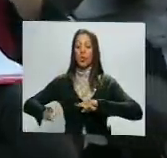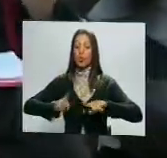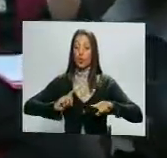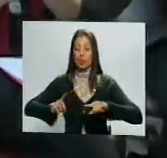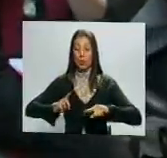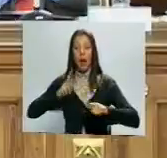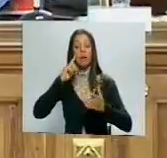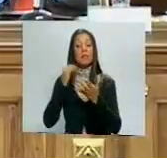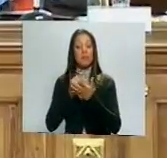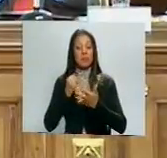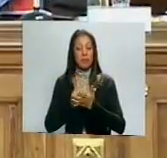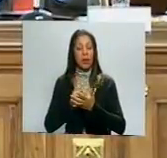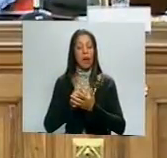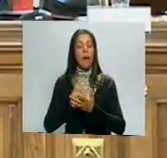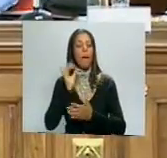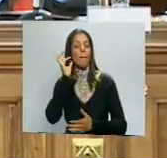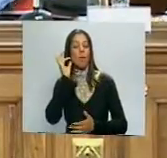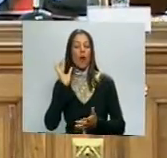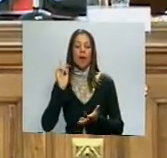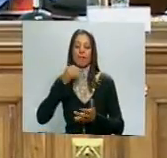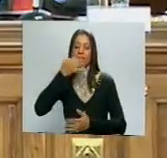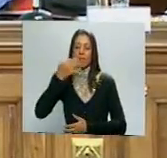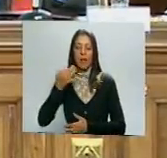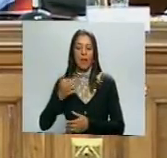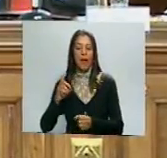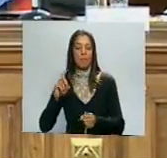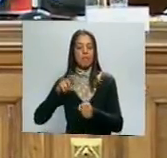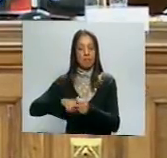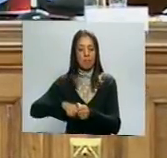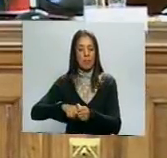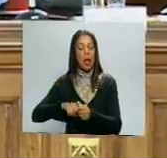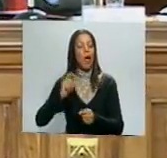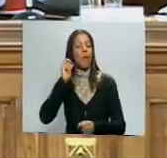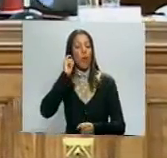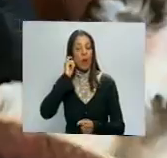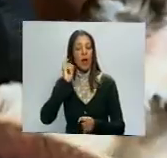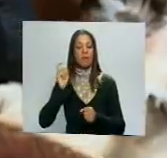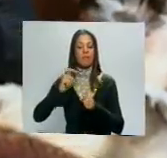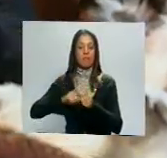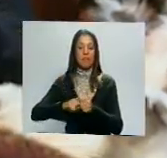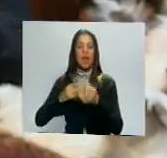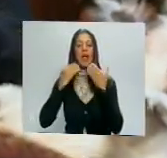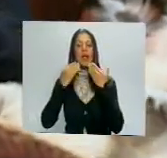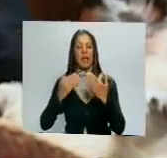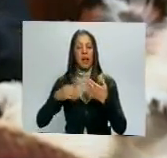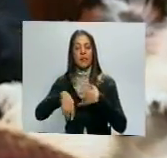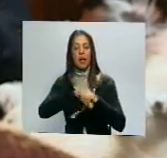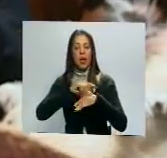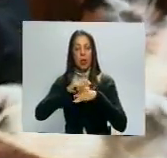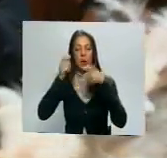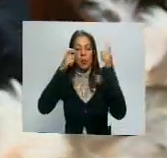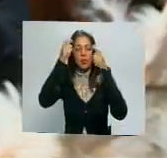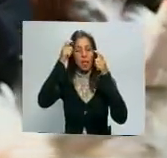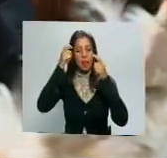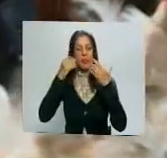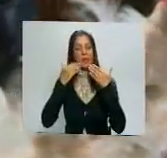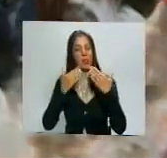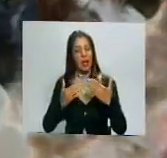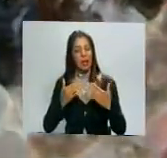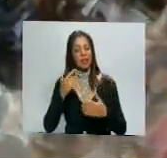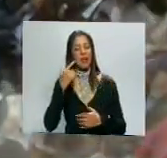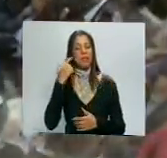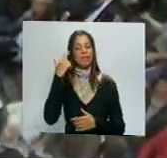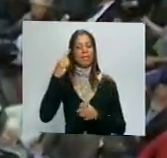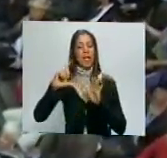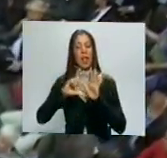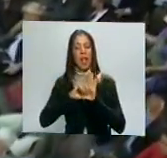panorama de la inclusión real que tiene la mujer. Agradecer al gobierno revolucionario por una ley que